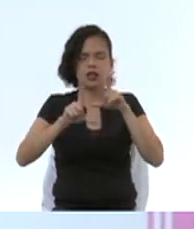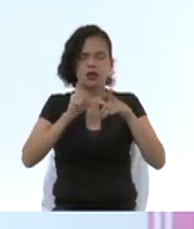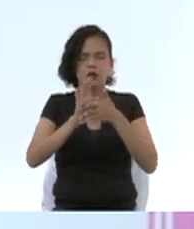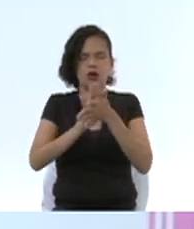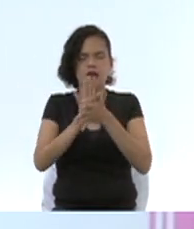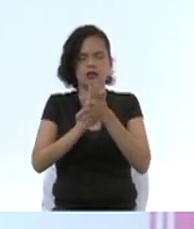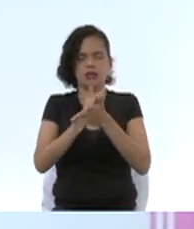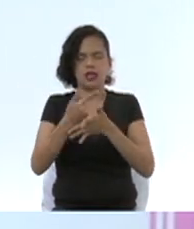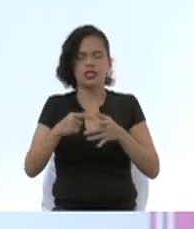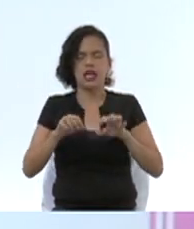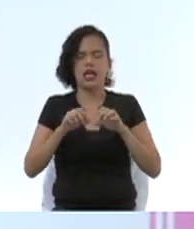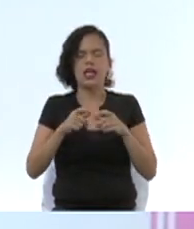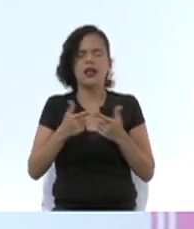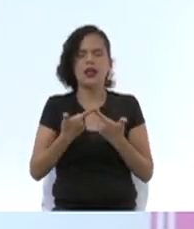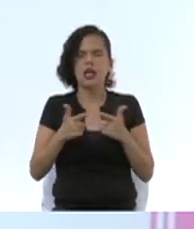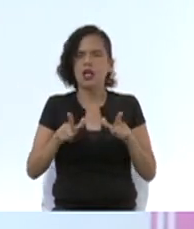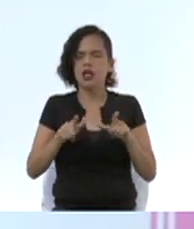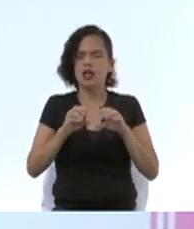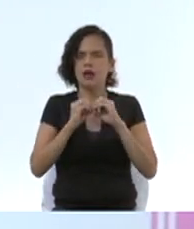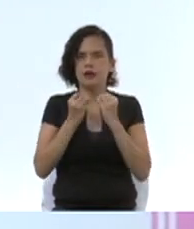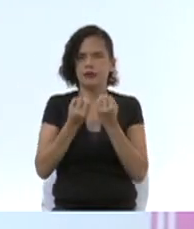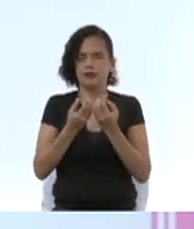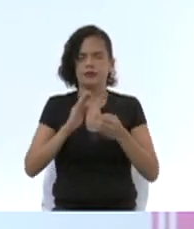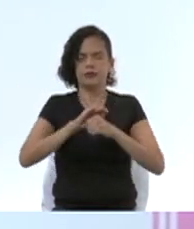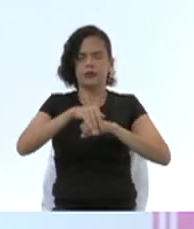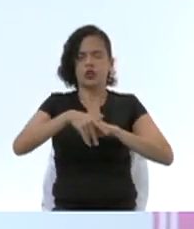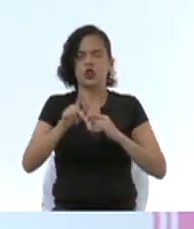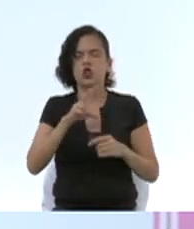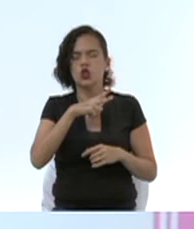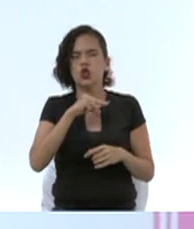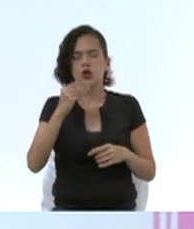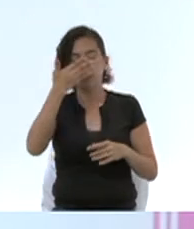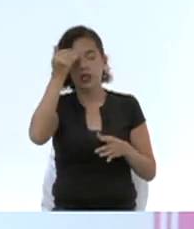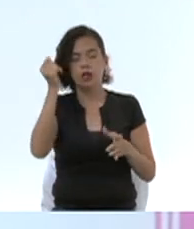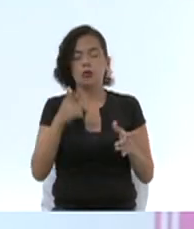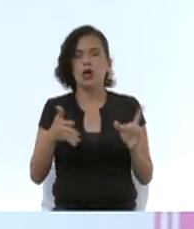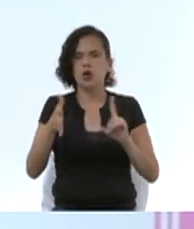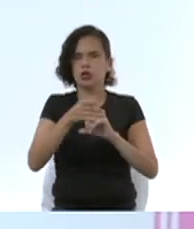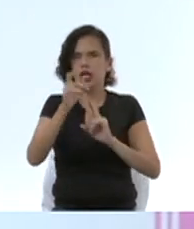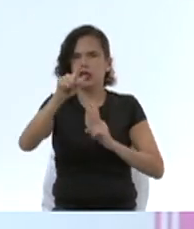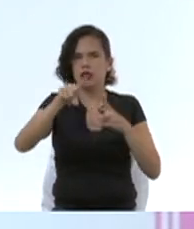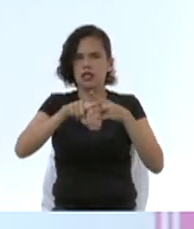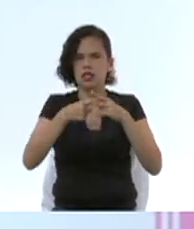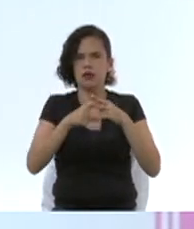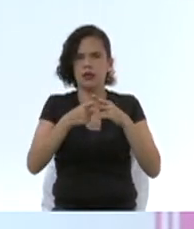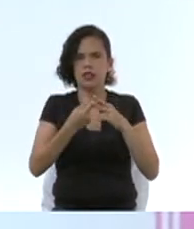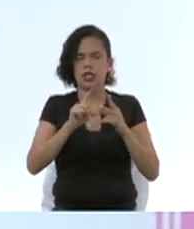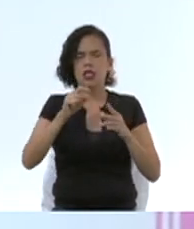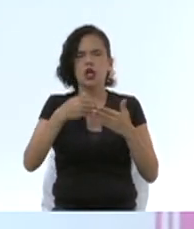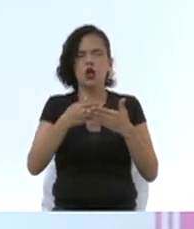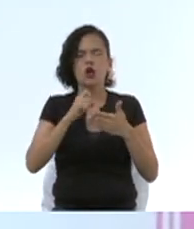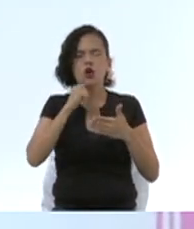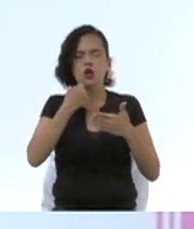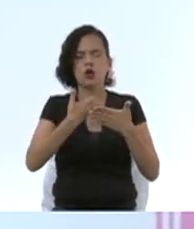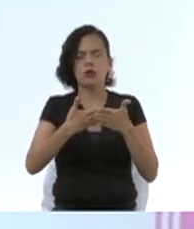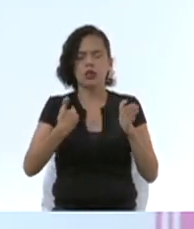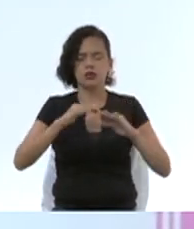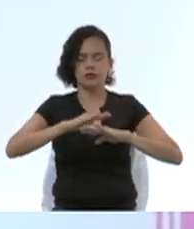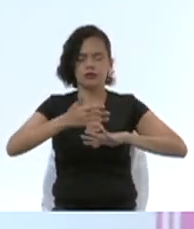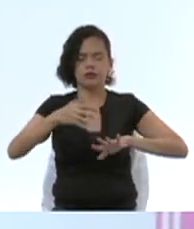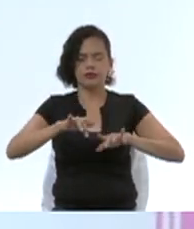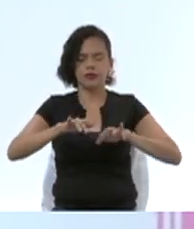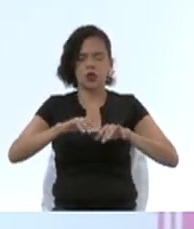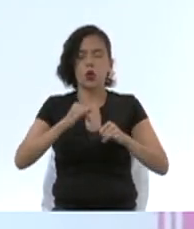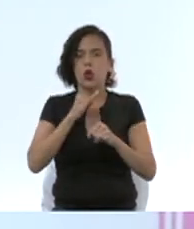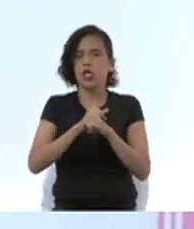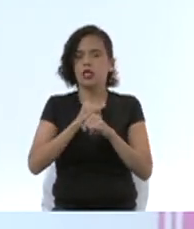aplicación LibreOffice Impress. No olviden que pueden encontrar esta y otras herramientas de código abierto en sus canaimitas o en la página